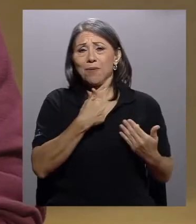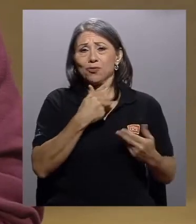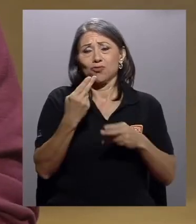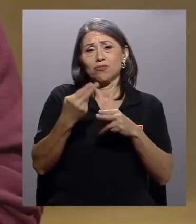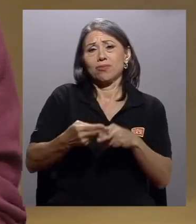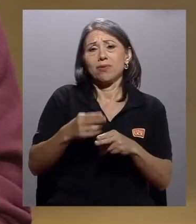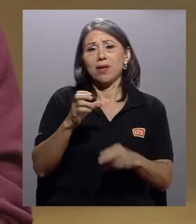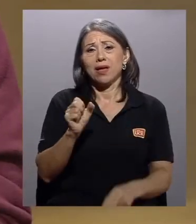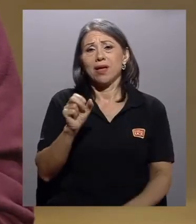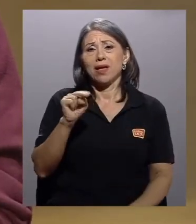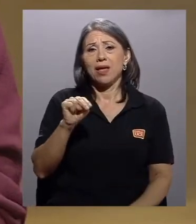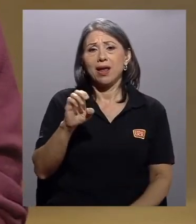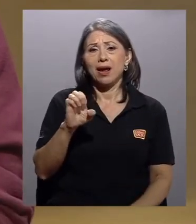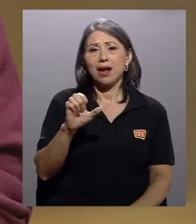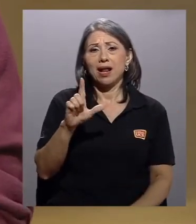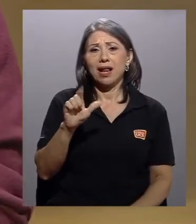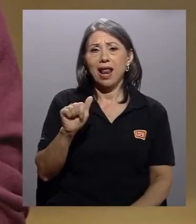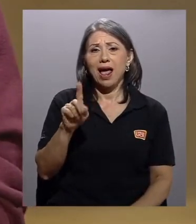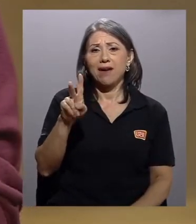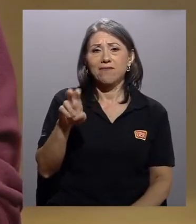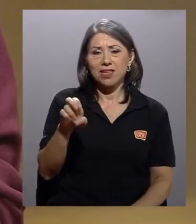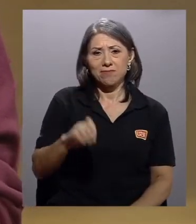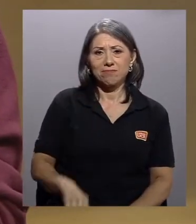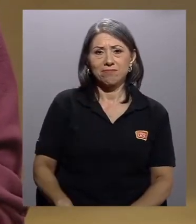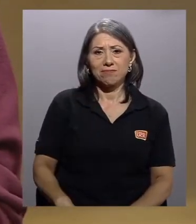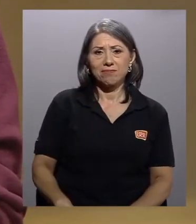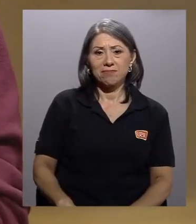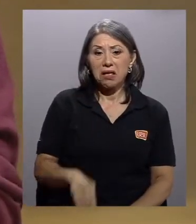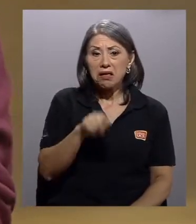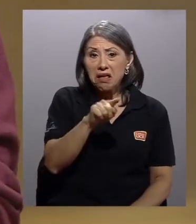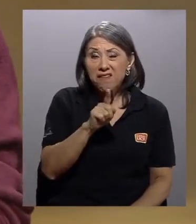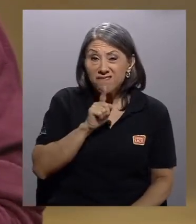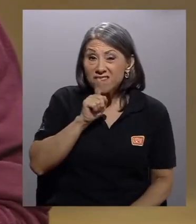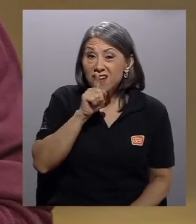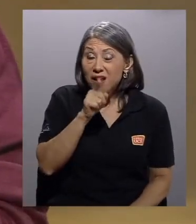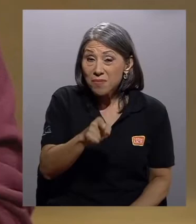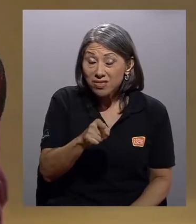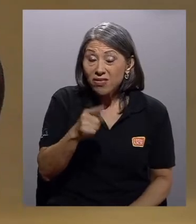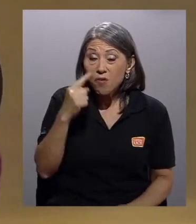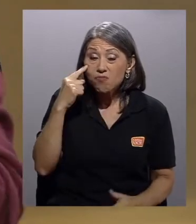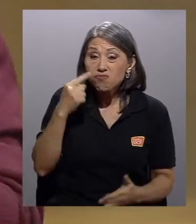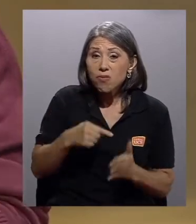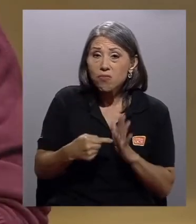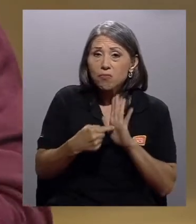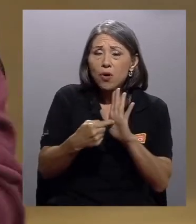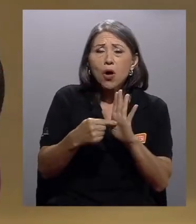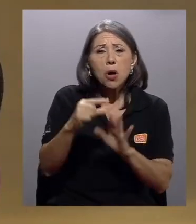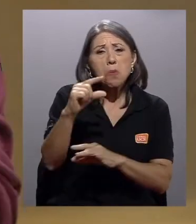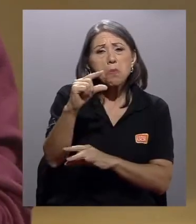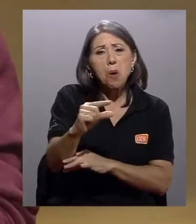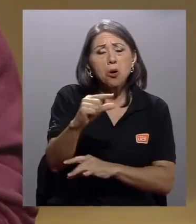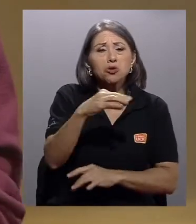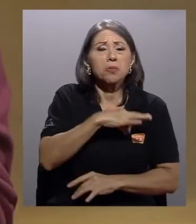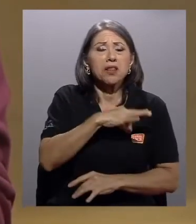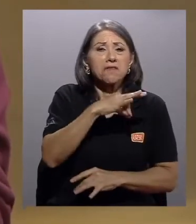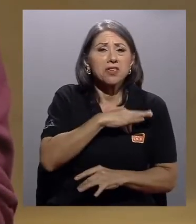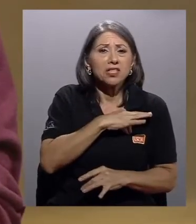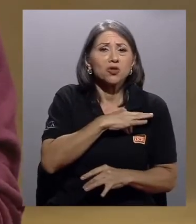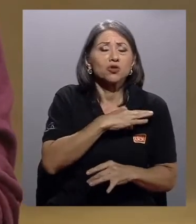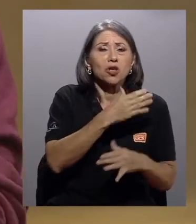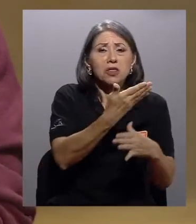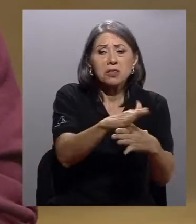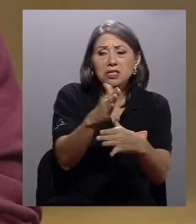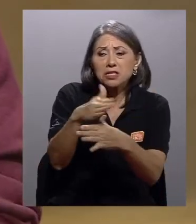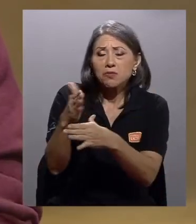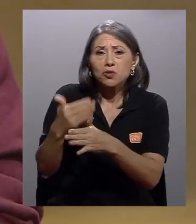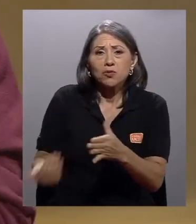enclave, que reporta muy pocos beneficios redistributivos y distributivos en los